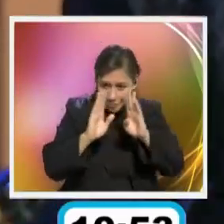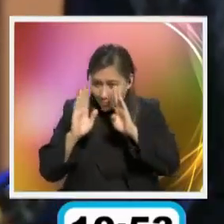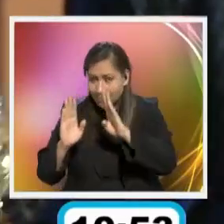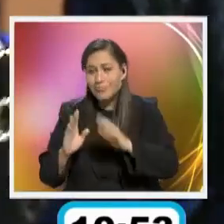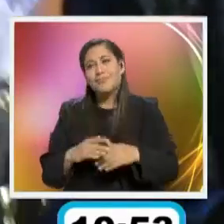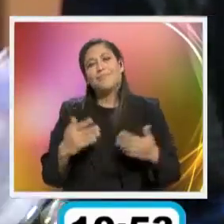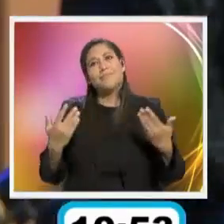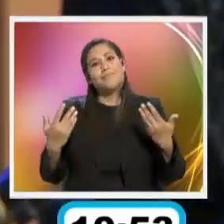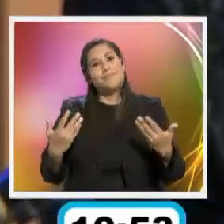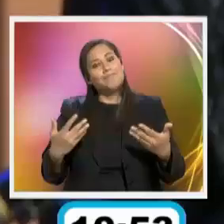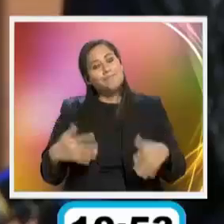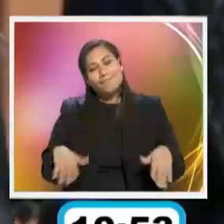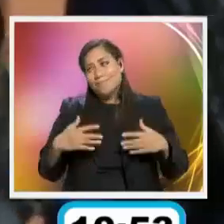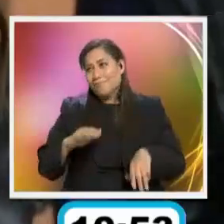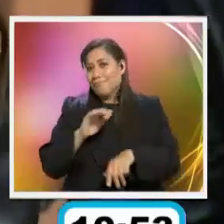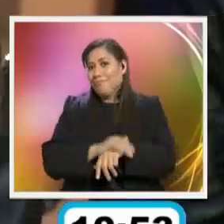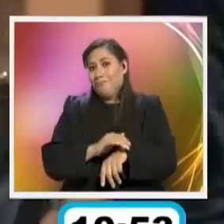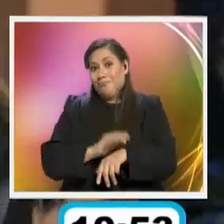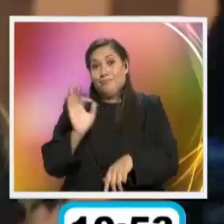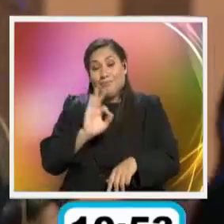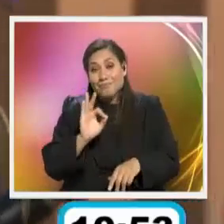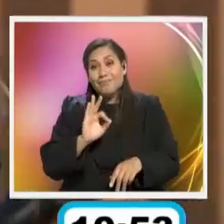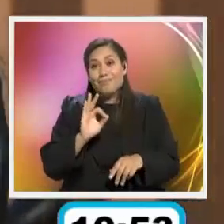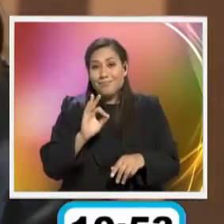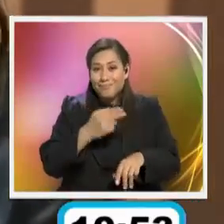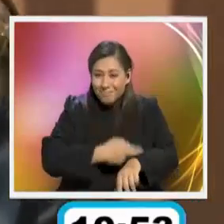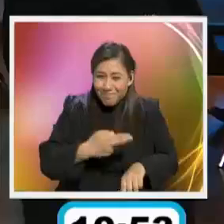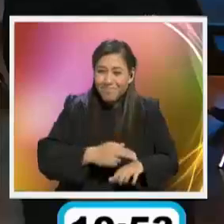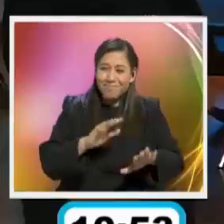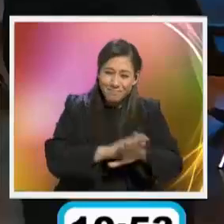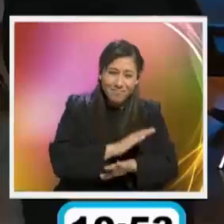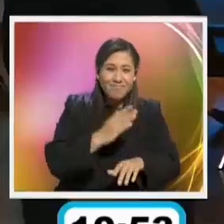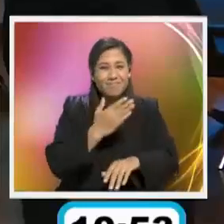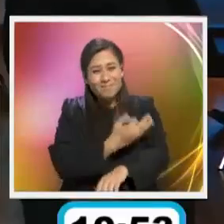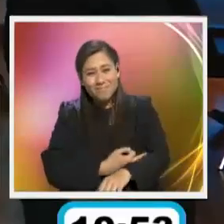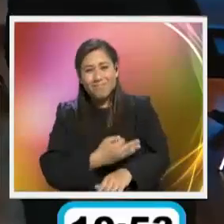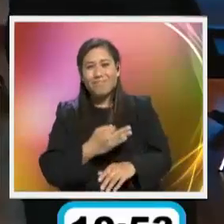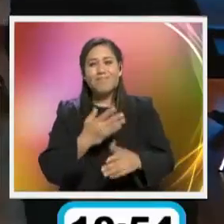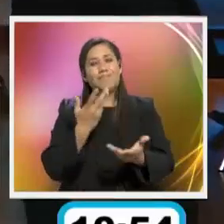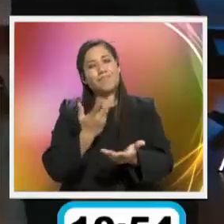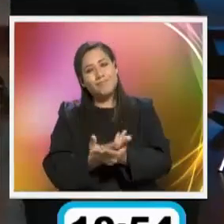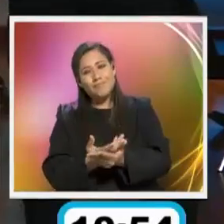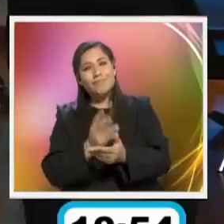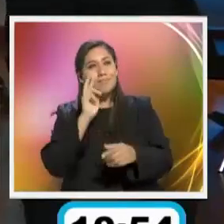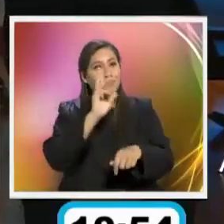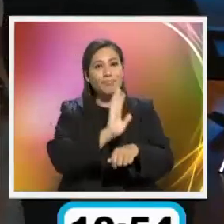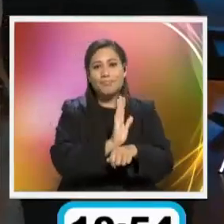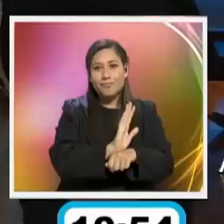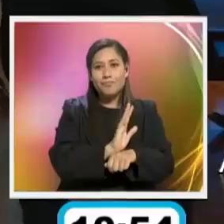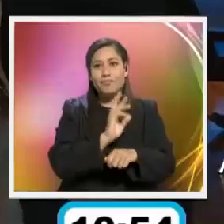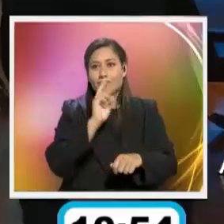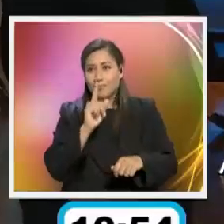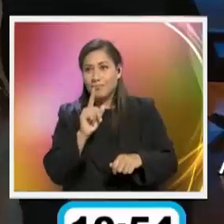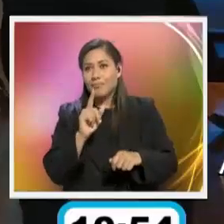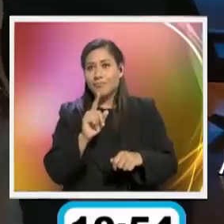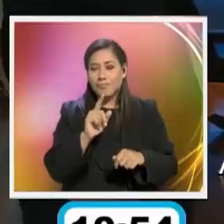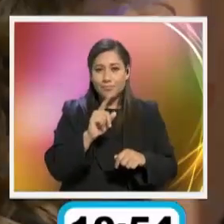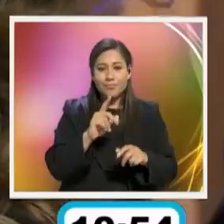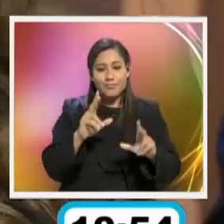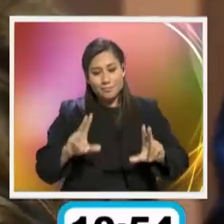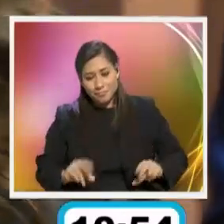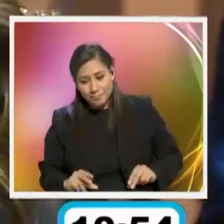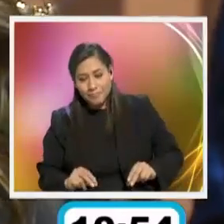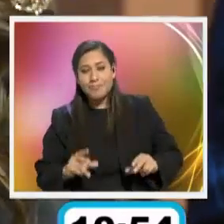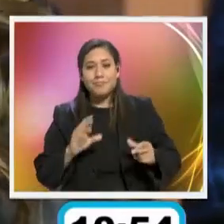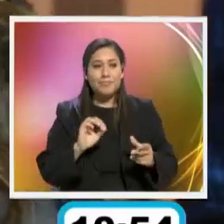mío, amiguito, pues a lo mejor cambiando unos días, tardes de descanso viendo películas, Sí. se switchean por cambiando